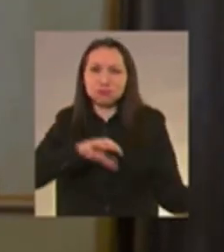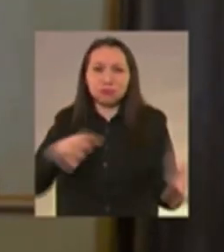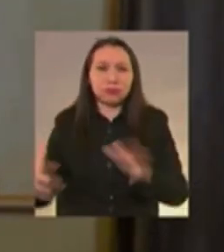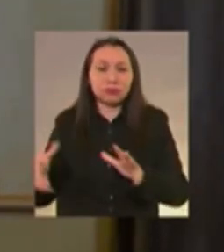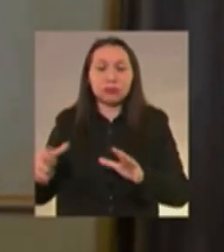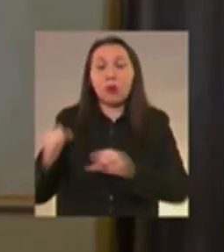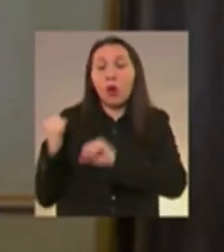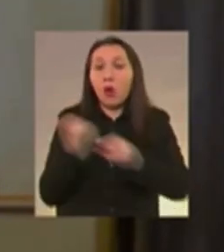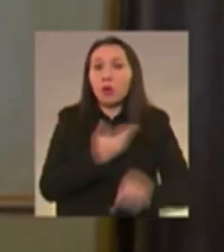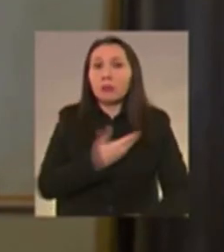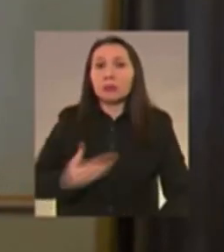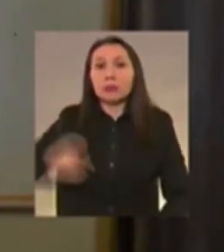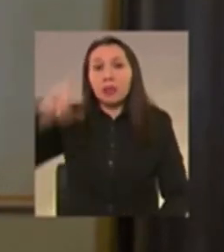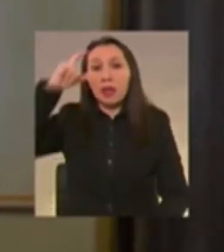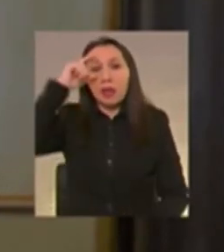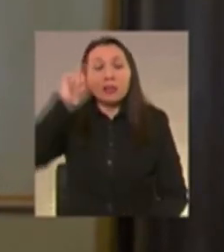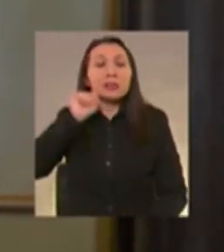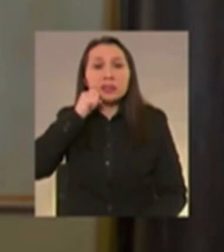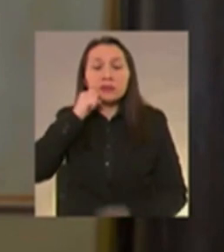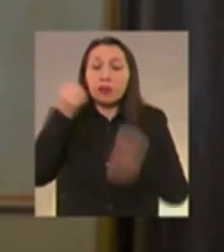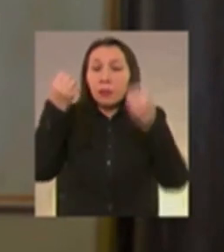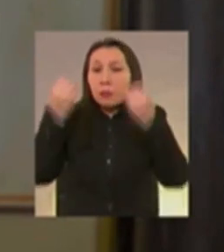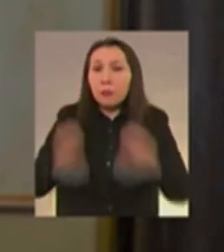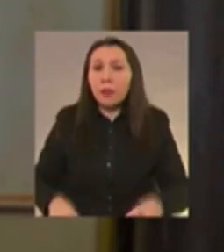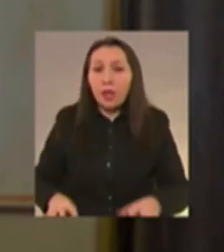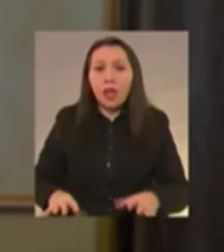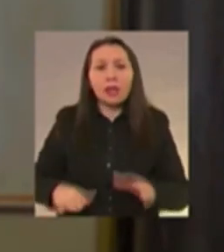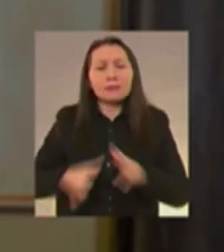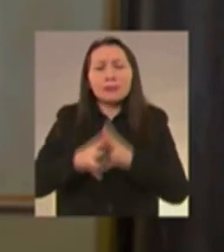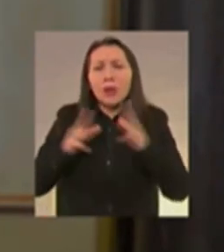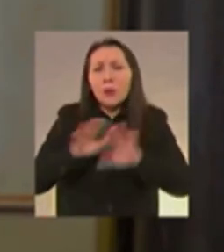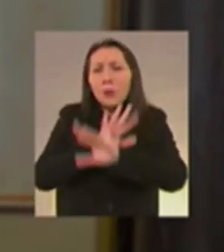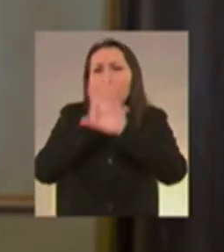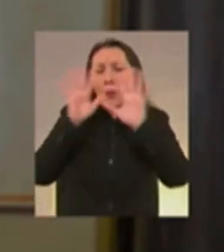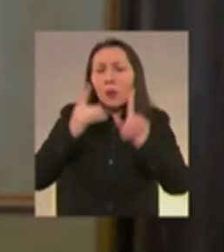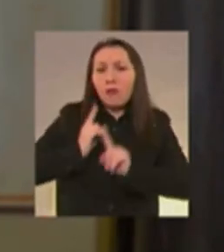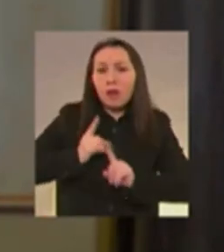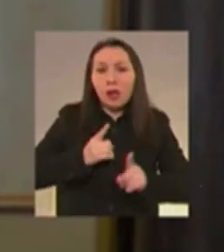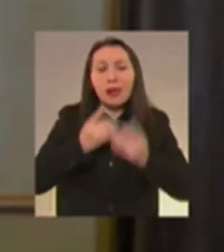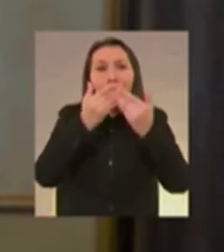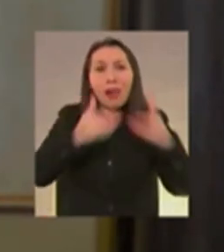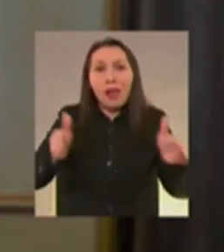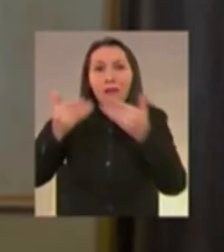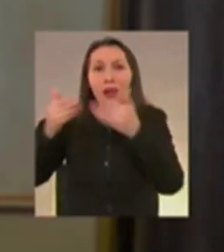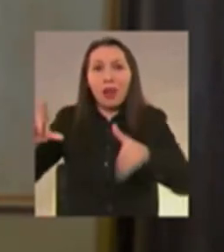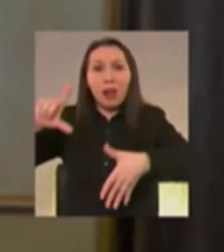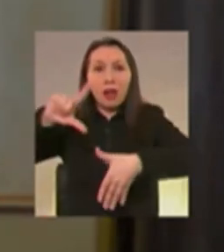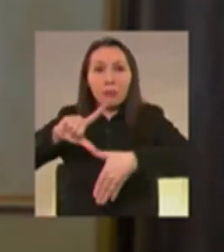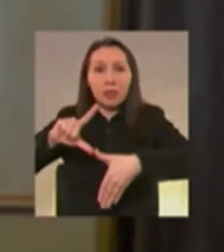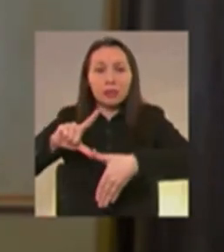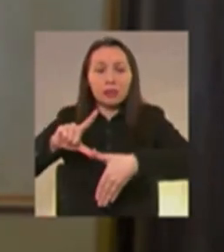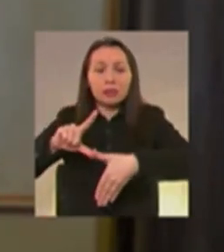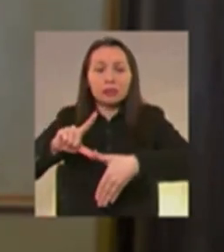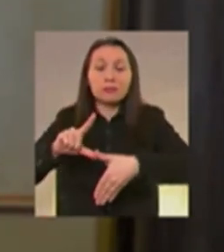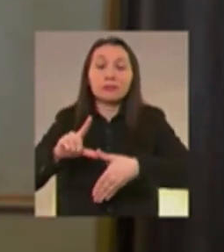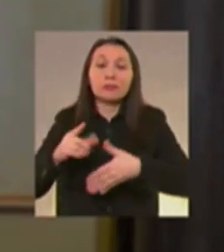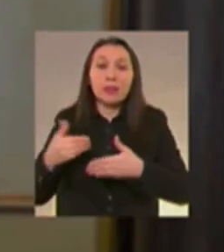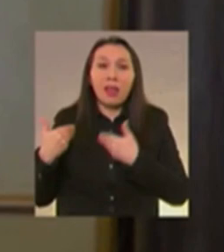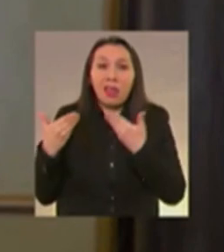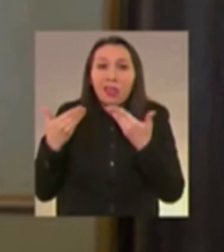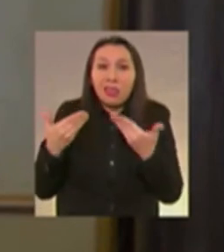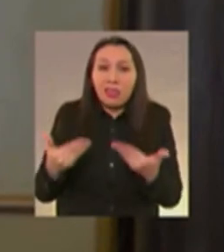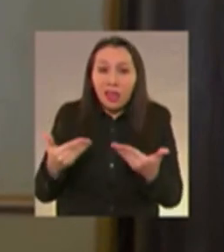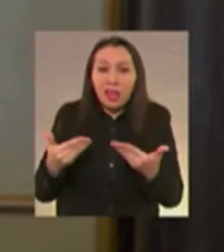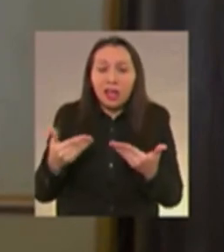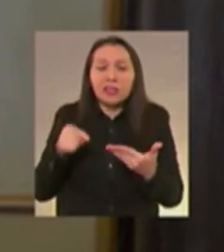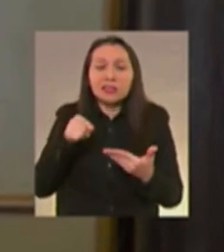Salvador Allende significó la pérdida de una de las más gloriosas batallas por las libertades de América Latina y trajo bajo sus